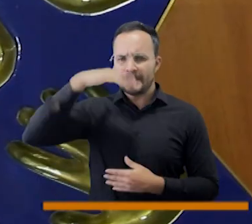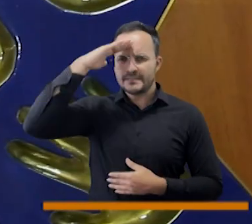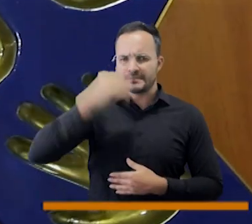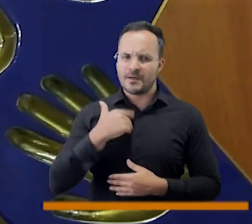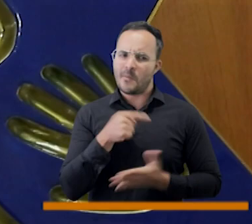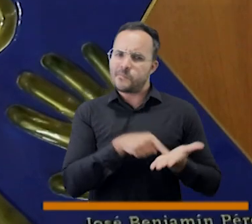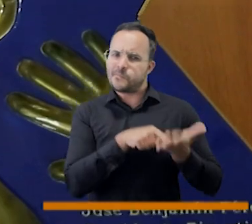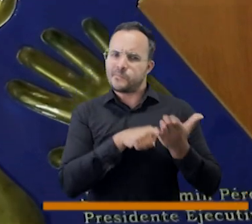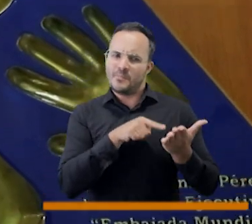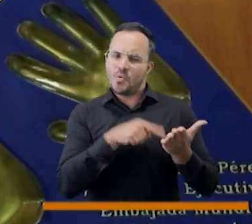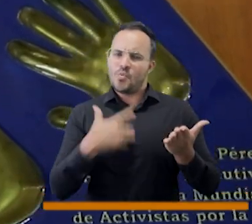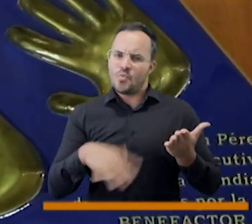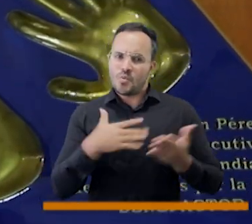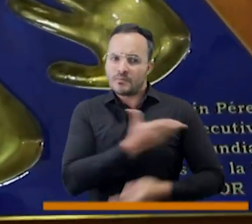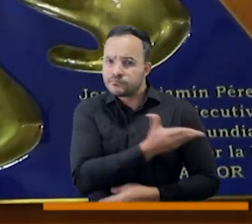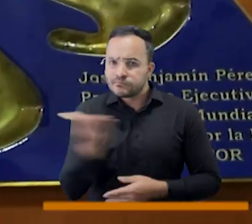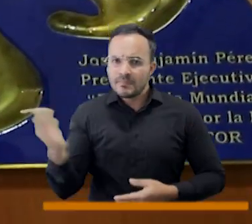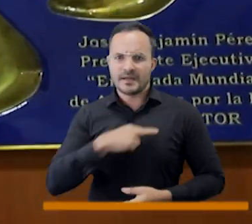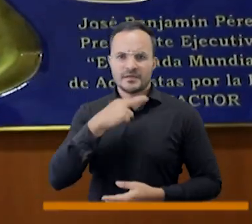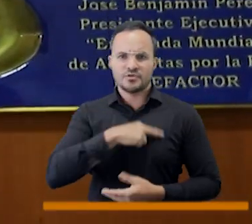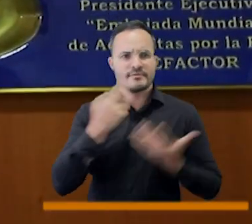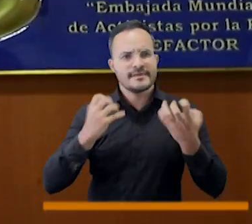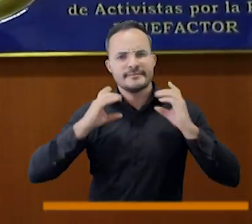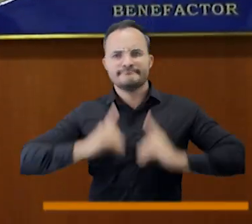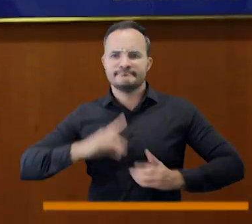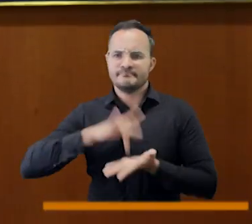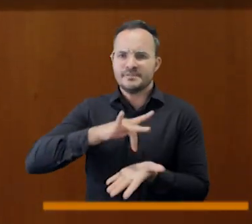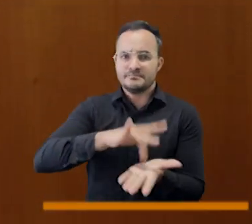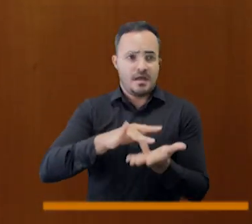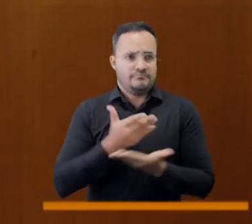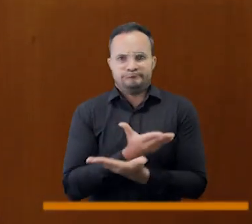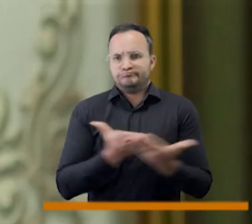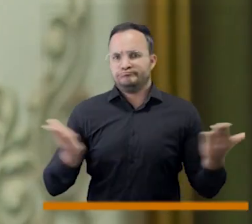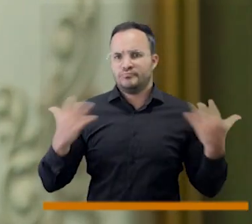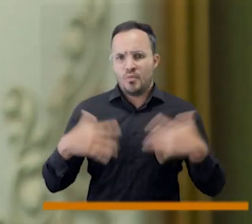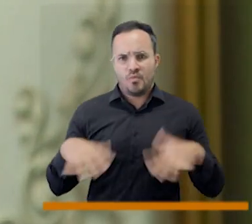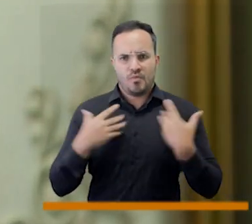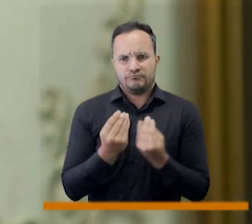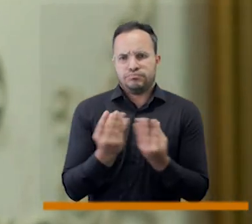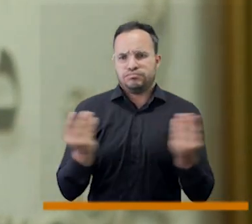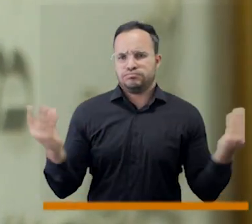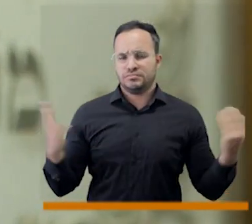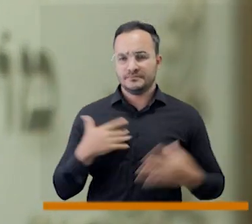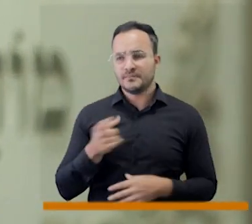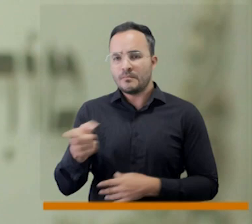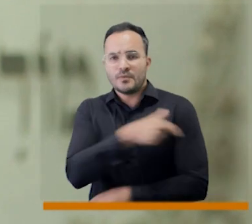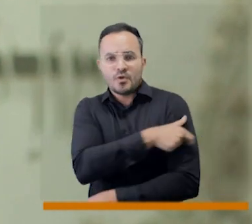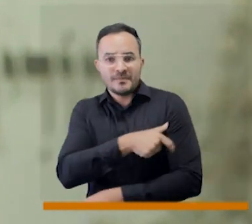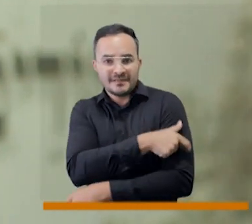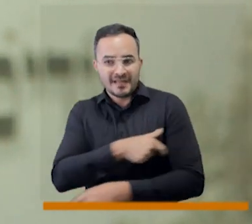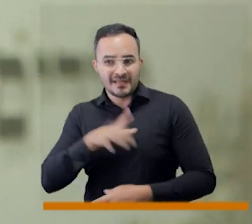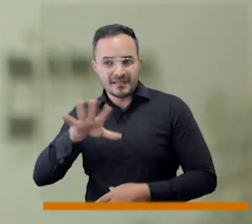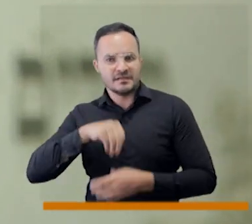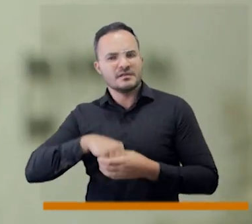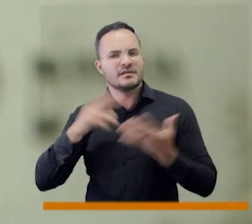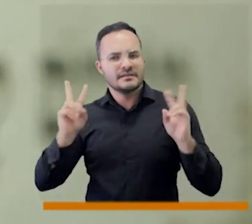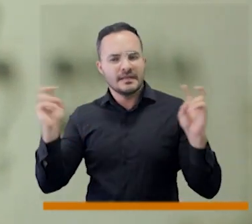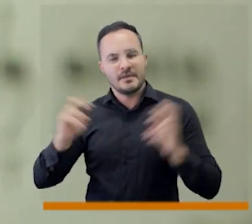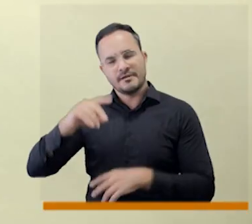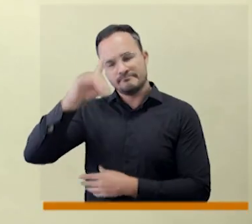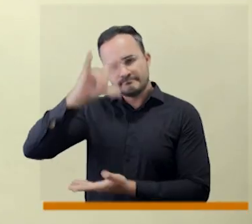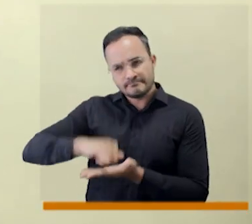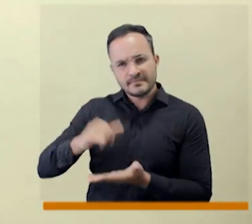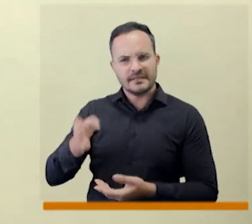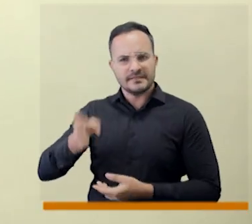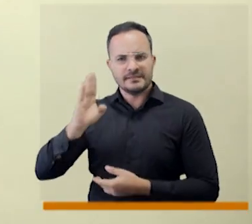importante instancia de participación para el sector religioso, el Comité Técnico Sectorial de Libertad Religiosa y de Cultos,